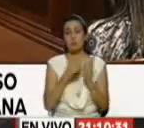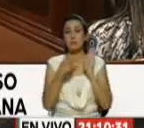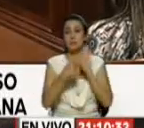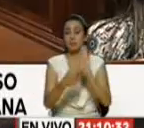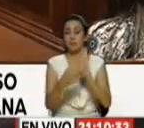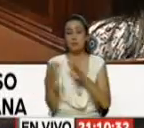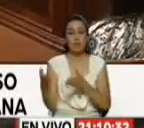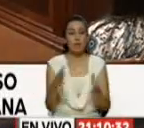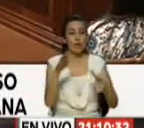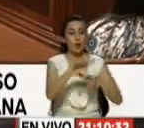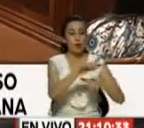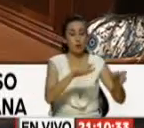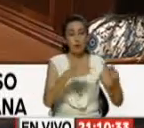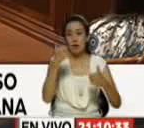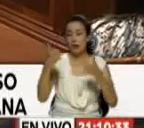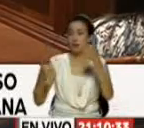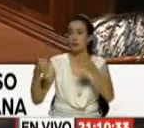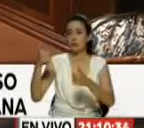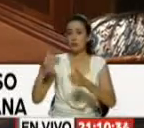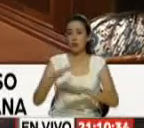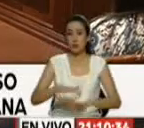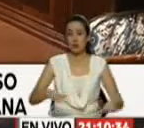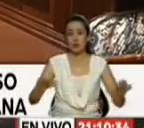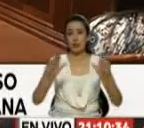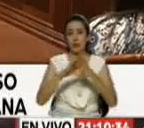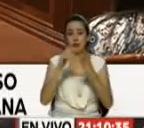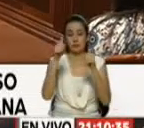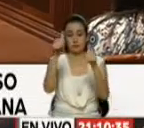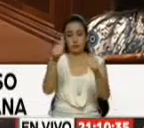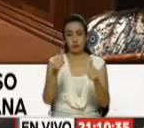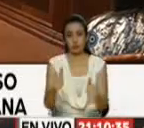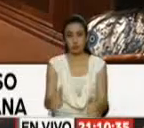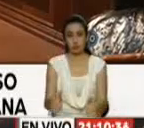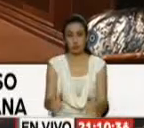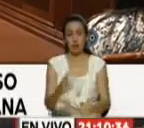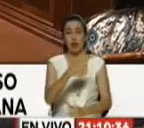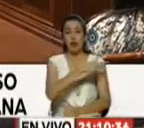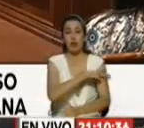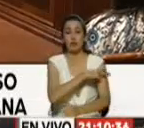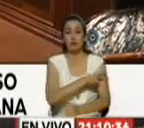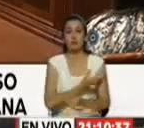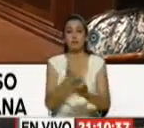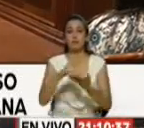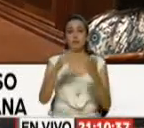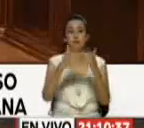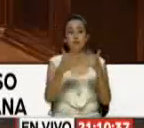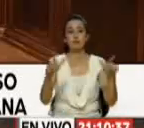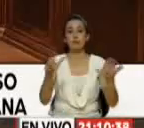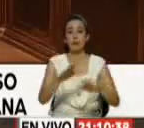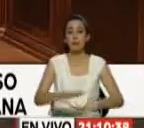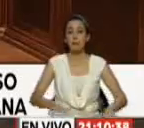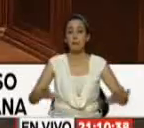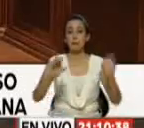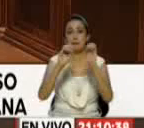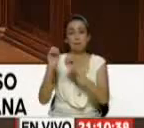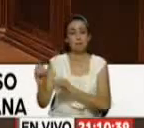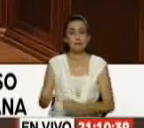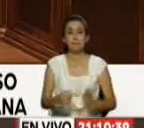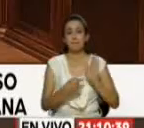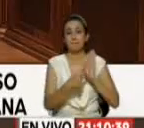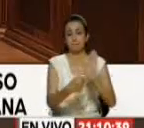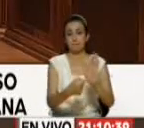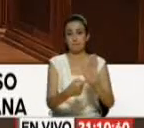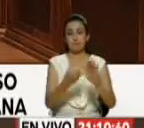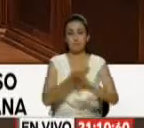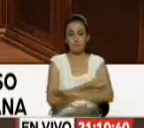la ubicación y selección de los candidatos en la papeleta. Los vocales abrieron un espacio para que las organizaciones sociales entreguen